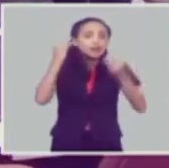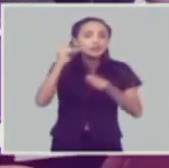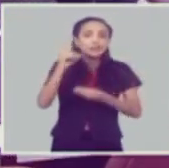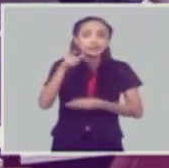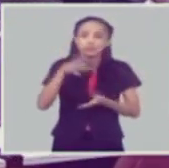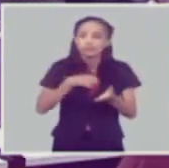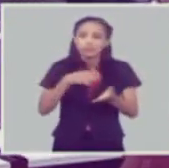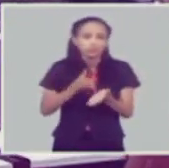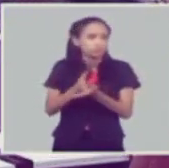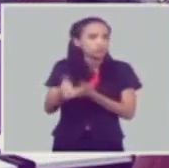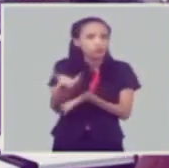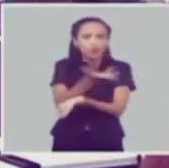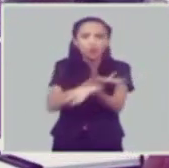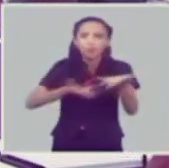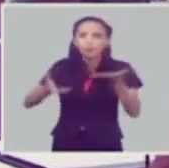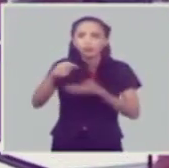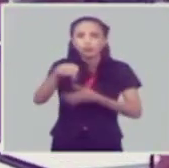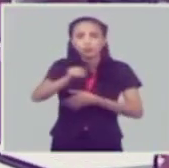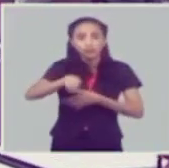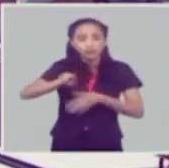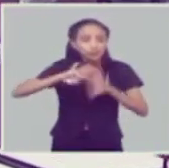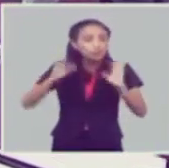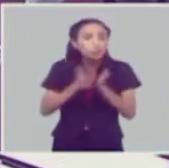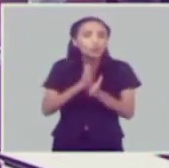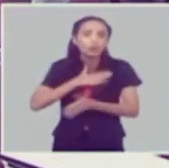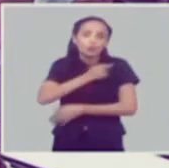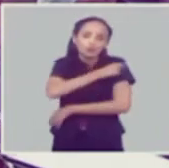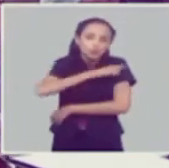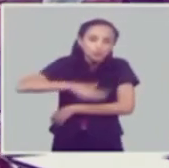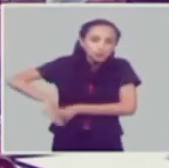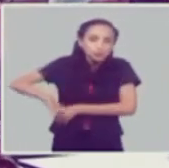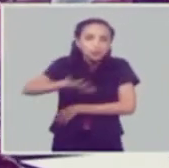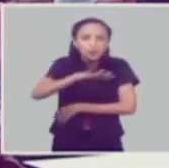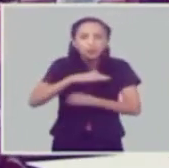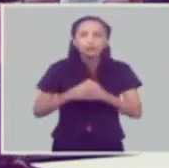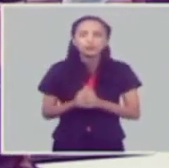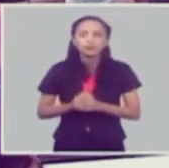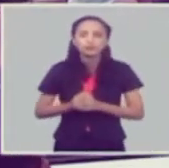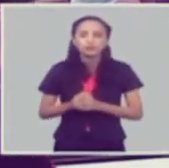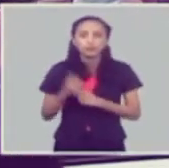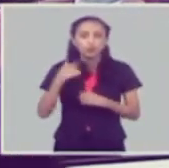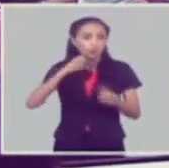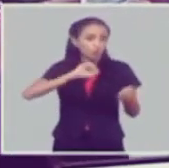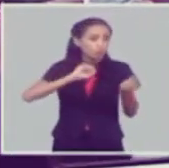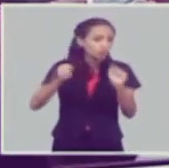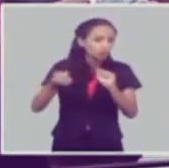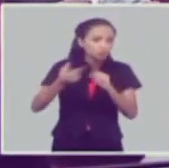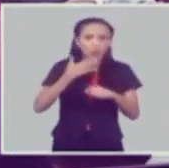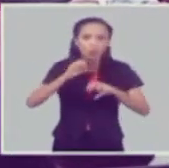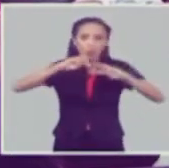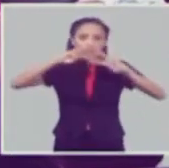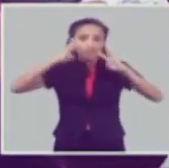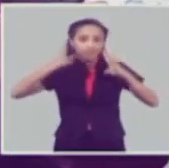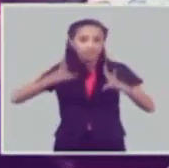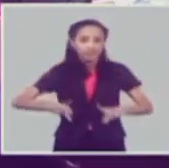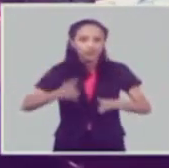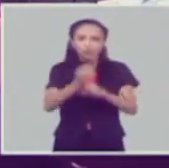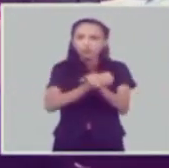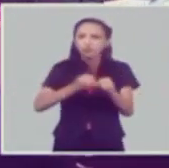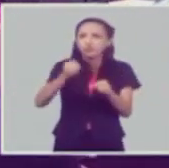compartir con ustedes y con todo nuestro pueblo. Al margen de las manipulaciones a través de las redes, del